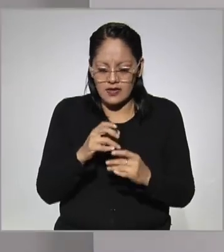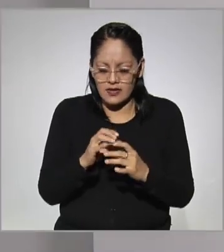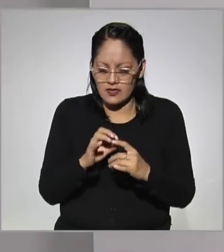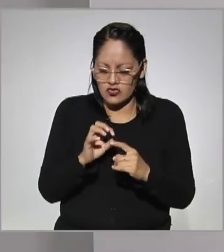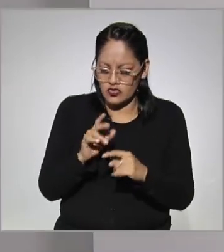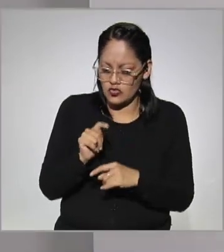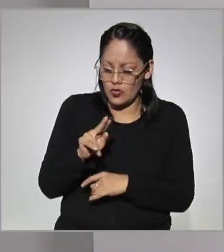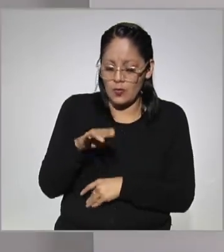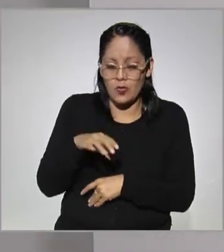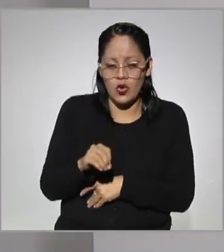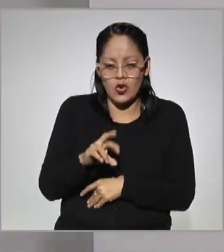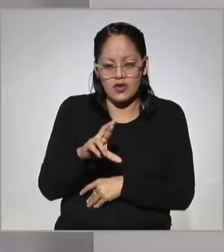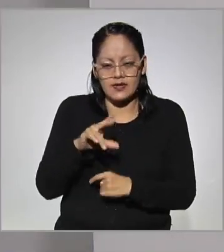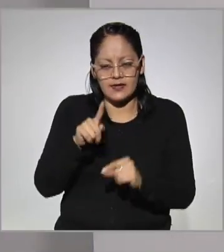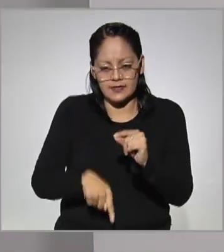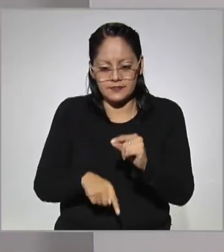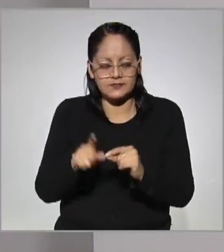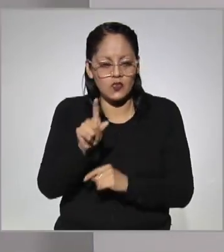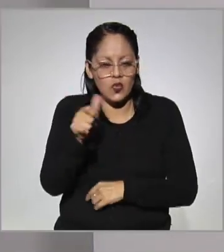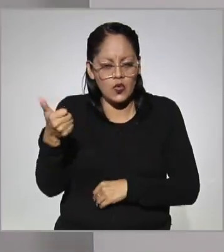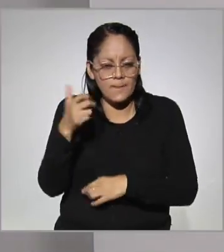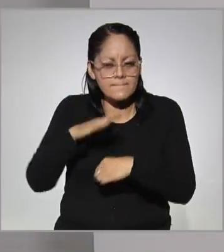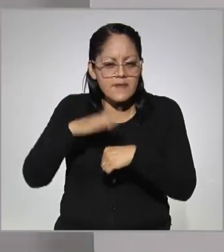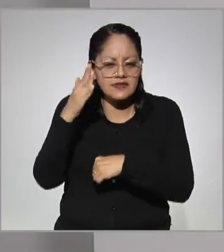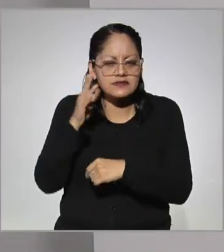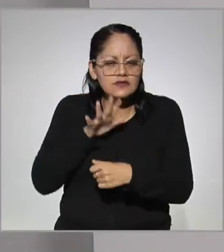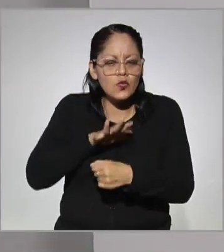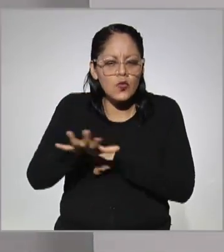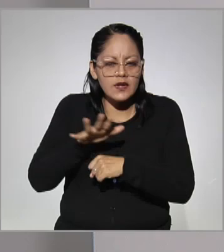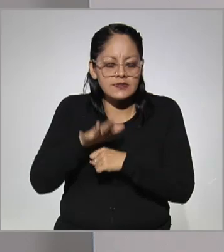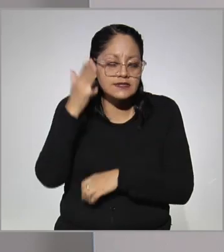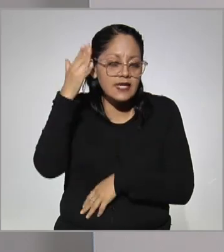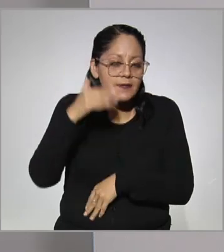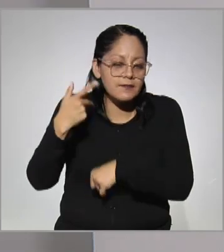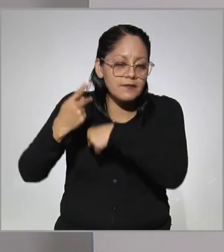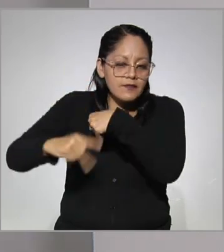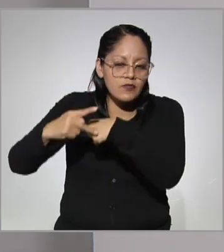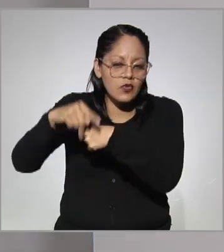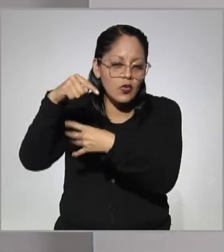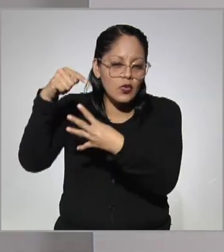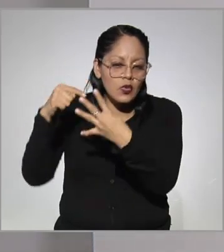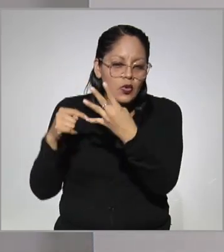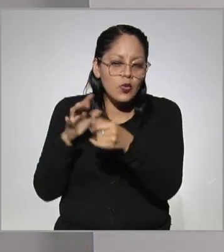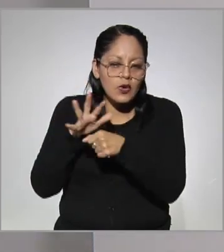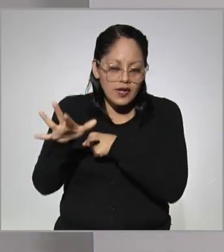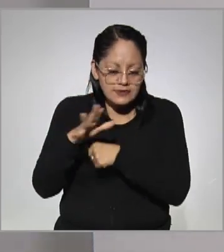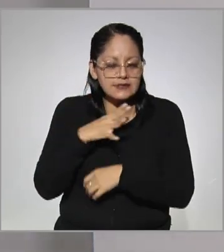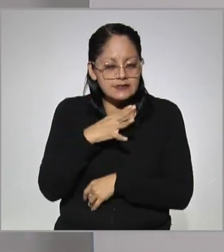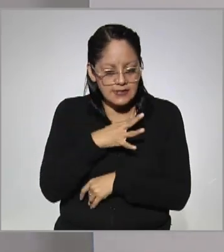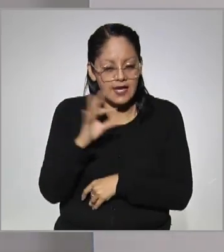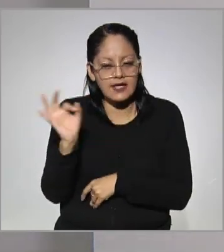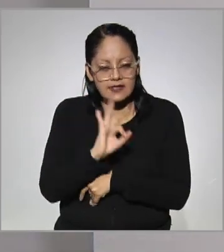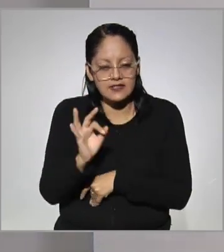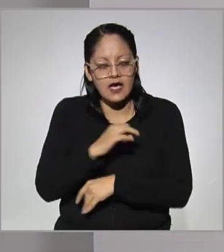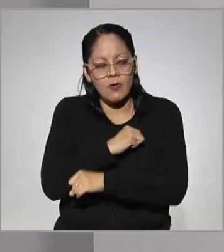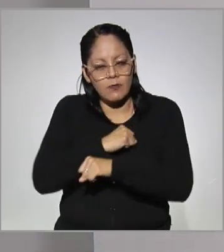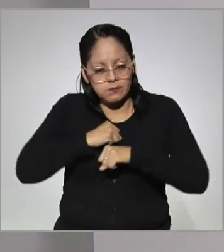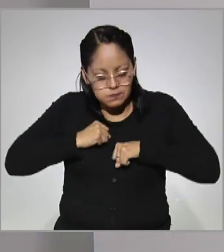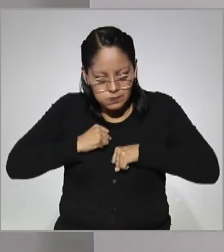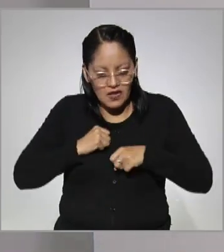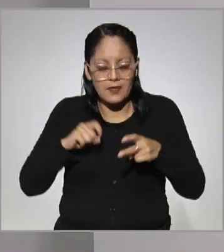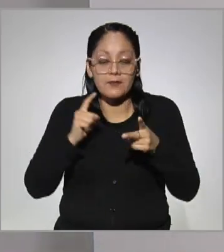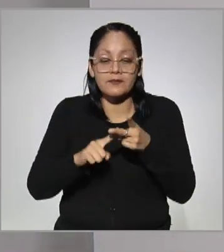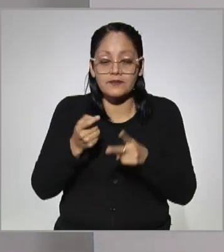Y obviamente, como también lo mencionaban, una de las cosas es saber los factores de riesgo, ¿no? Si hay un sobrepeso importante, si se estuvo